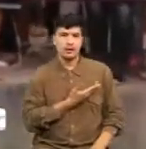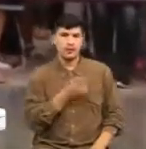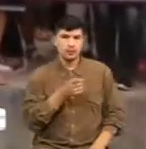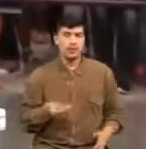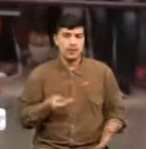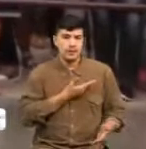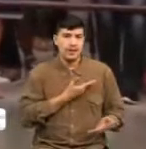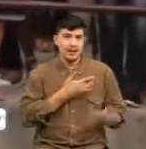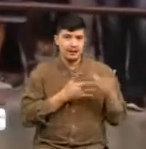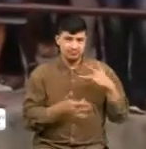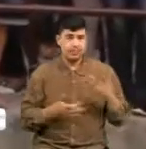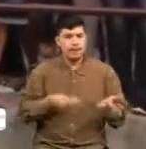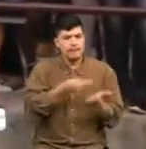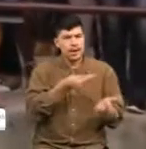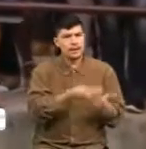pensión